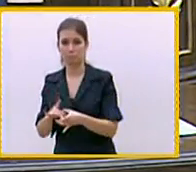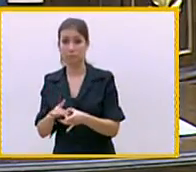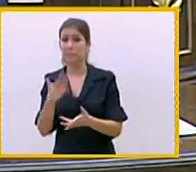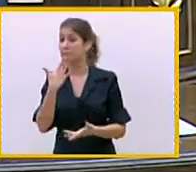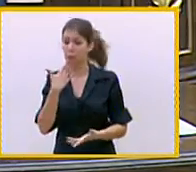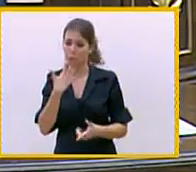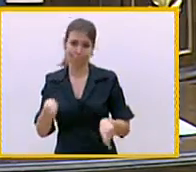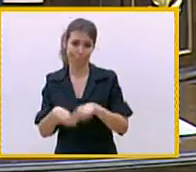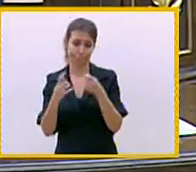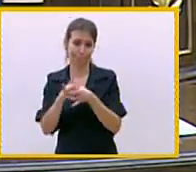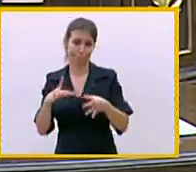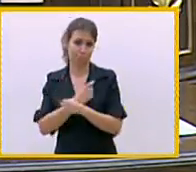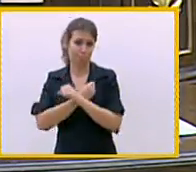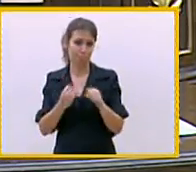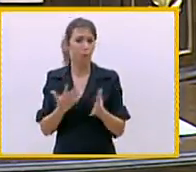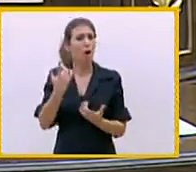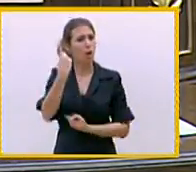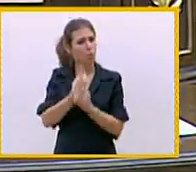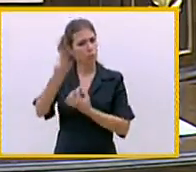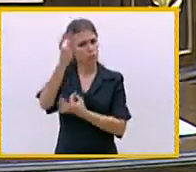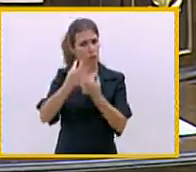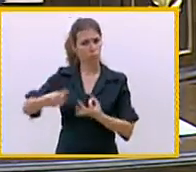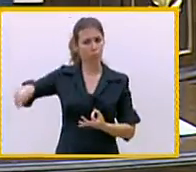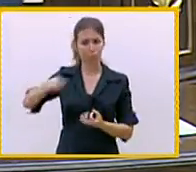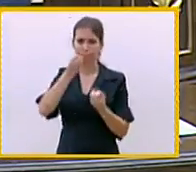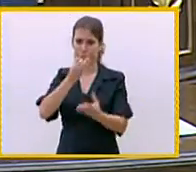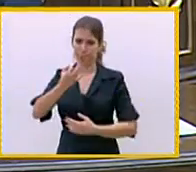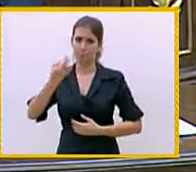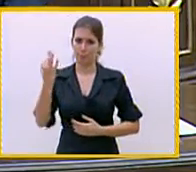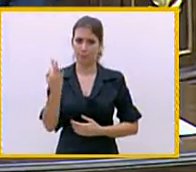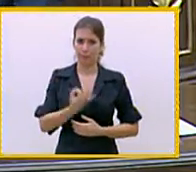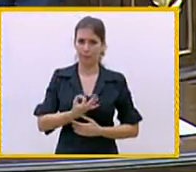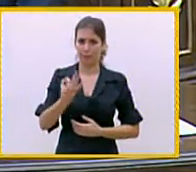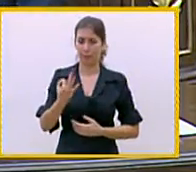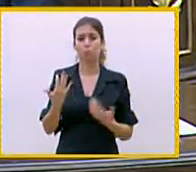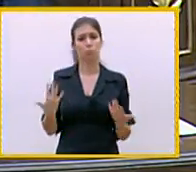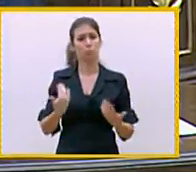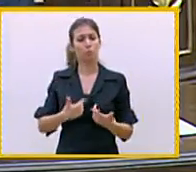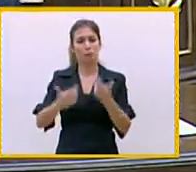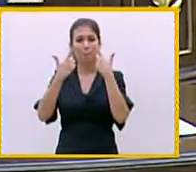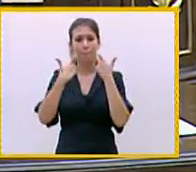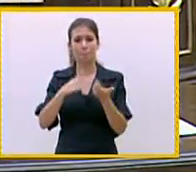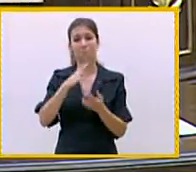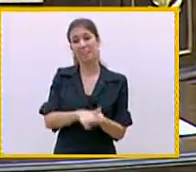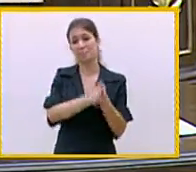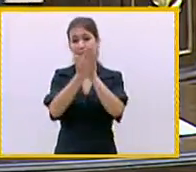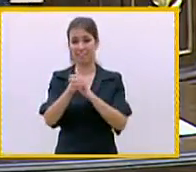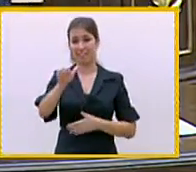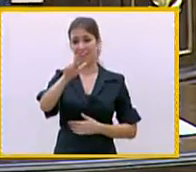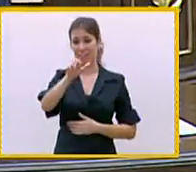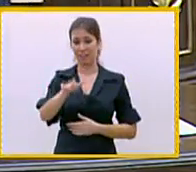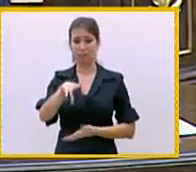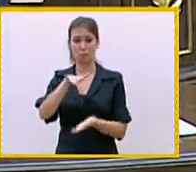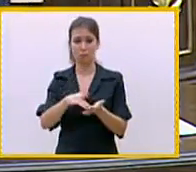hay algunos datos que la Cámara debe conocer. Ya han ganado peso los expedientes de regulación de empleo de reducción de